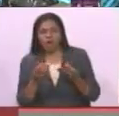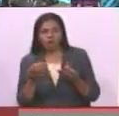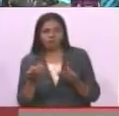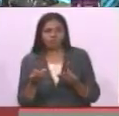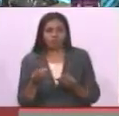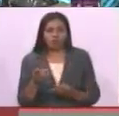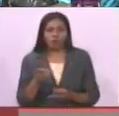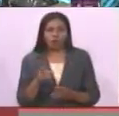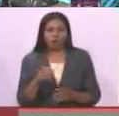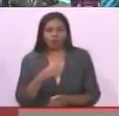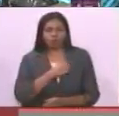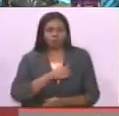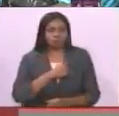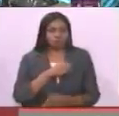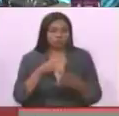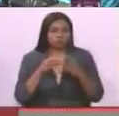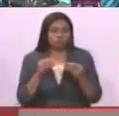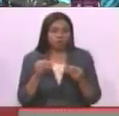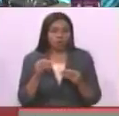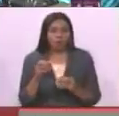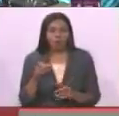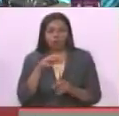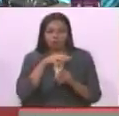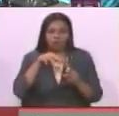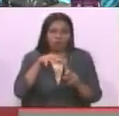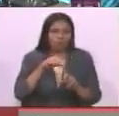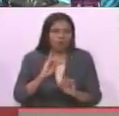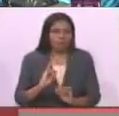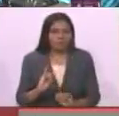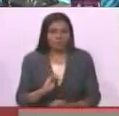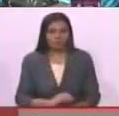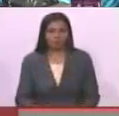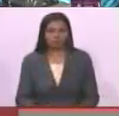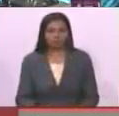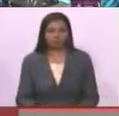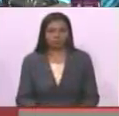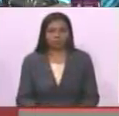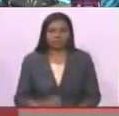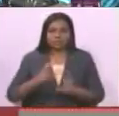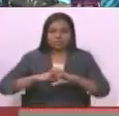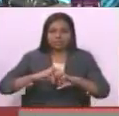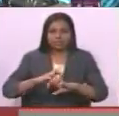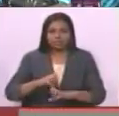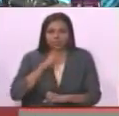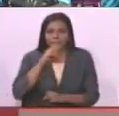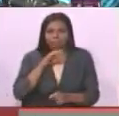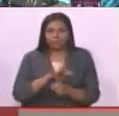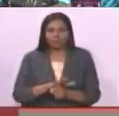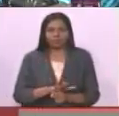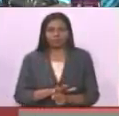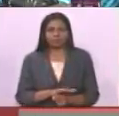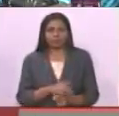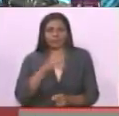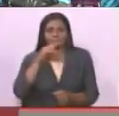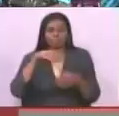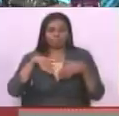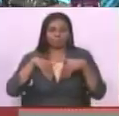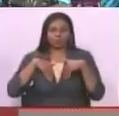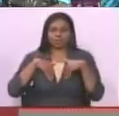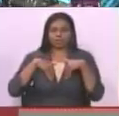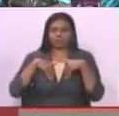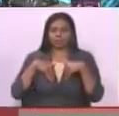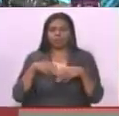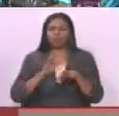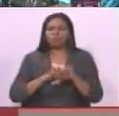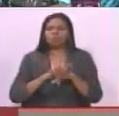Lamentablemente, todos estaban conspirando para sí mismo. O sea, mete la intriga calladito. La intriga es, ¿por